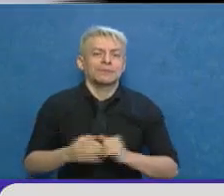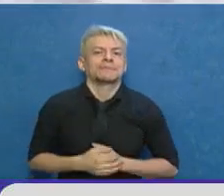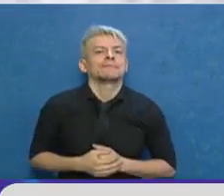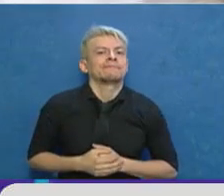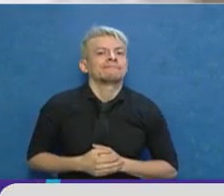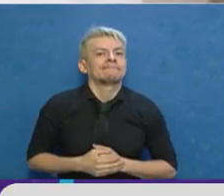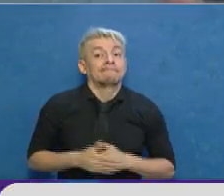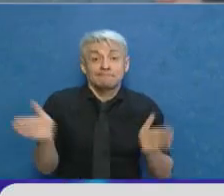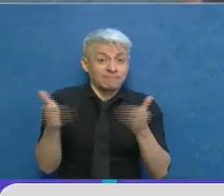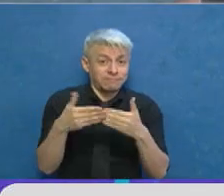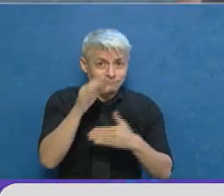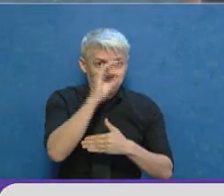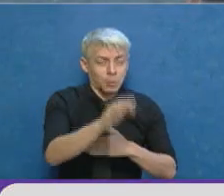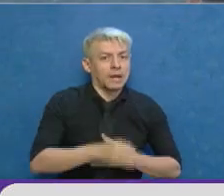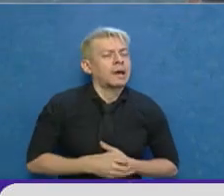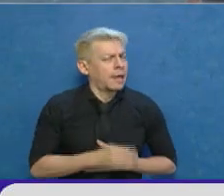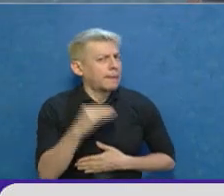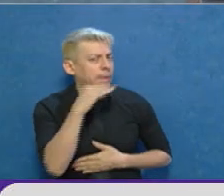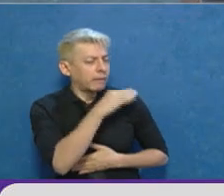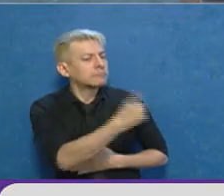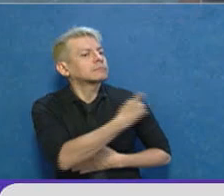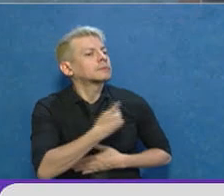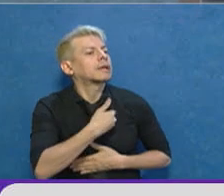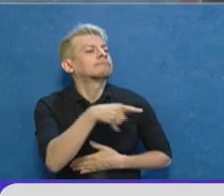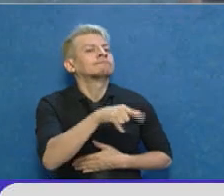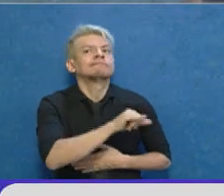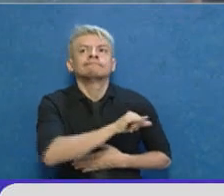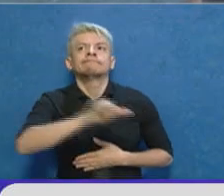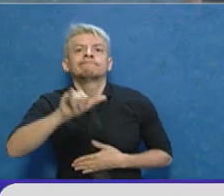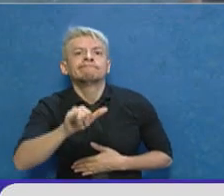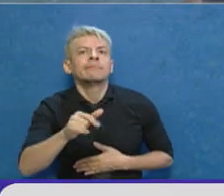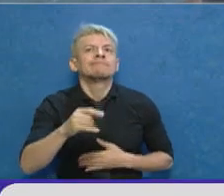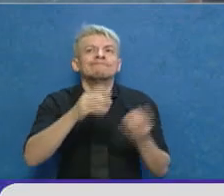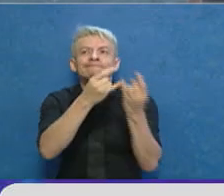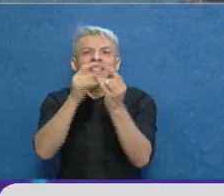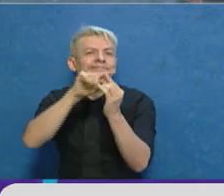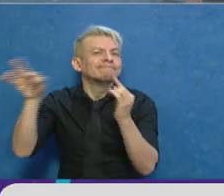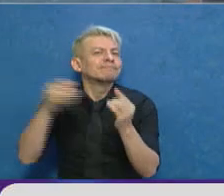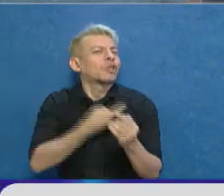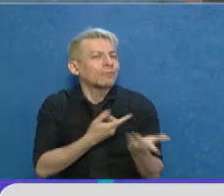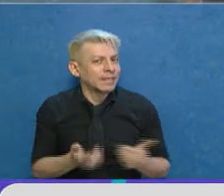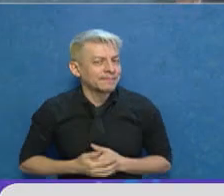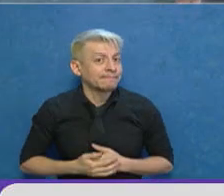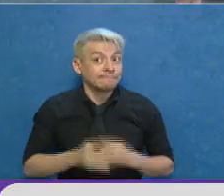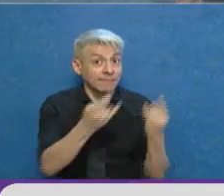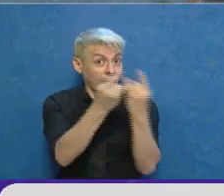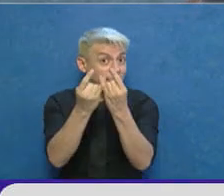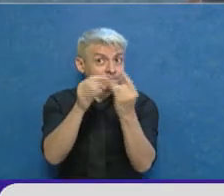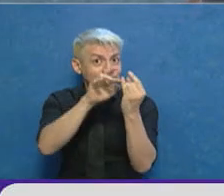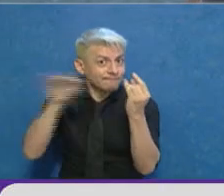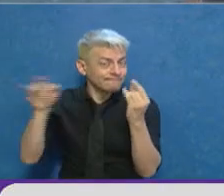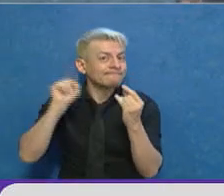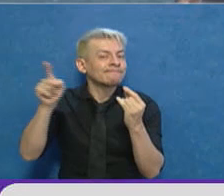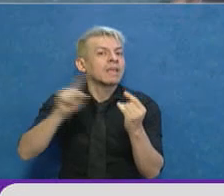recordar cuál es la modalidad y a dónde hay que denunciar la persona interesada? Hay que denunciar en la página del